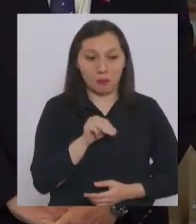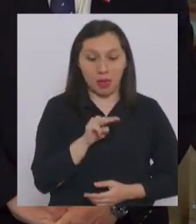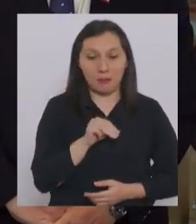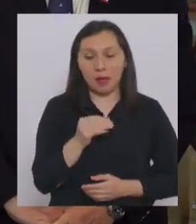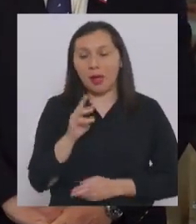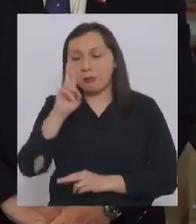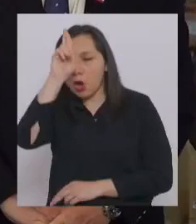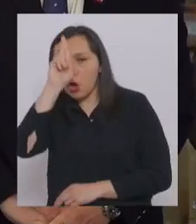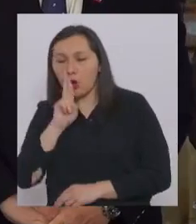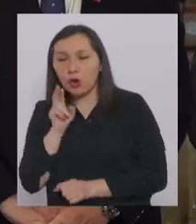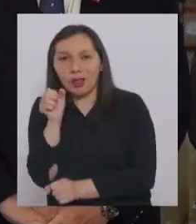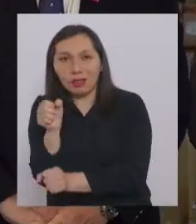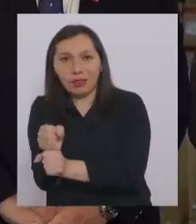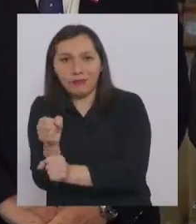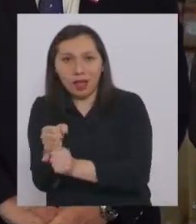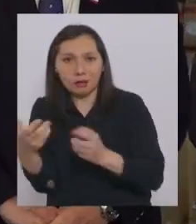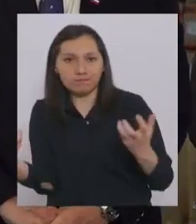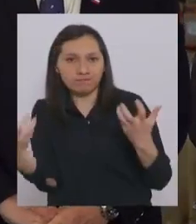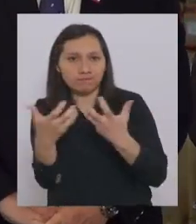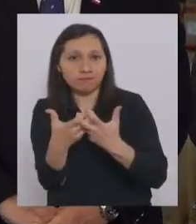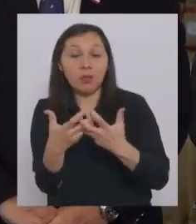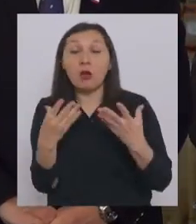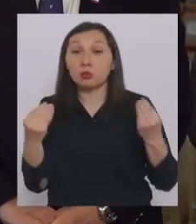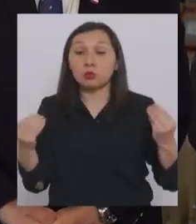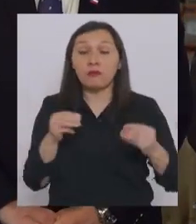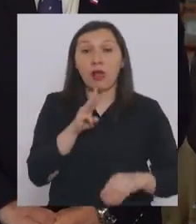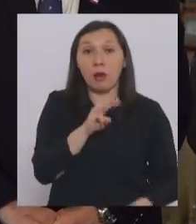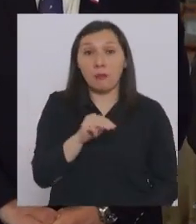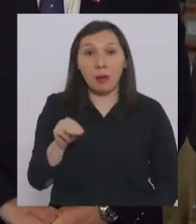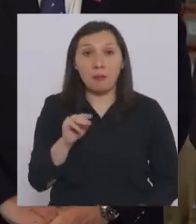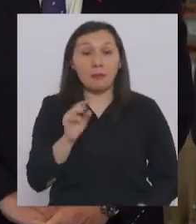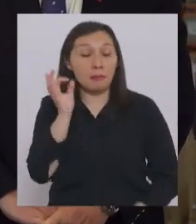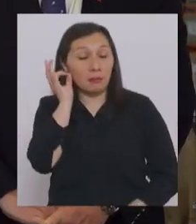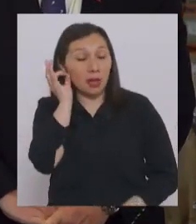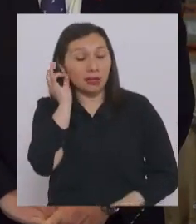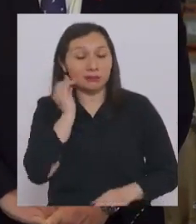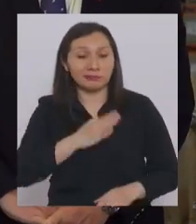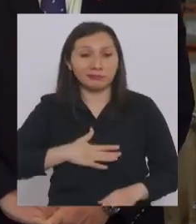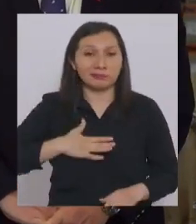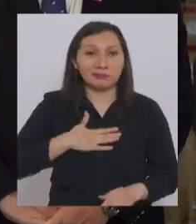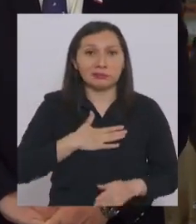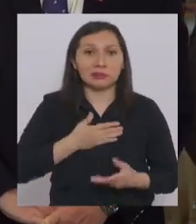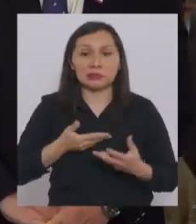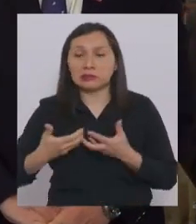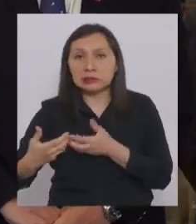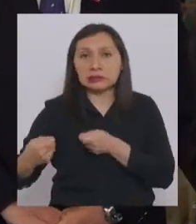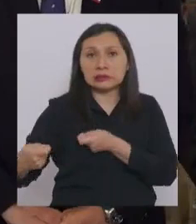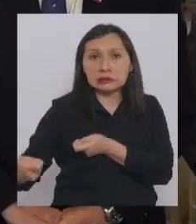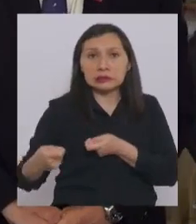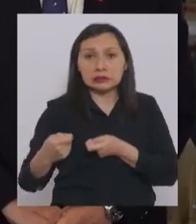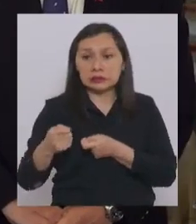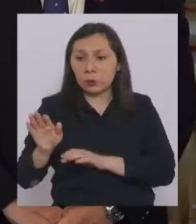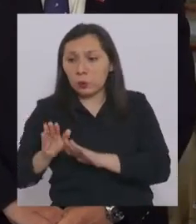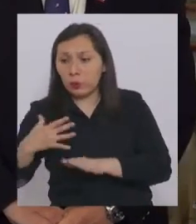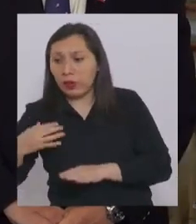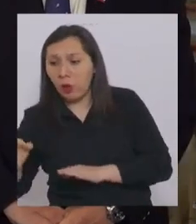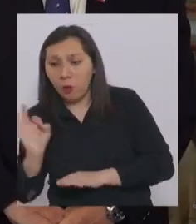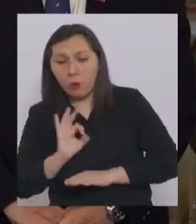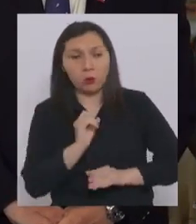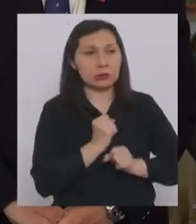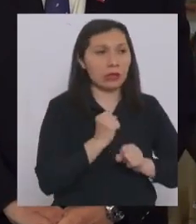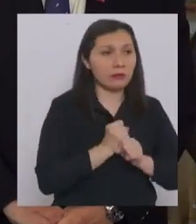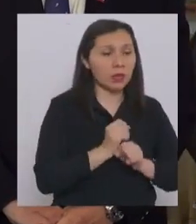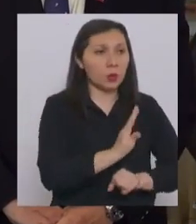con el rol de trabajadora. Porque muchas veces las madres sienten que están tironeadas entre cuidar a sus niños y cumplir con